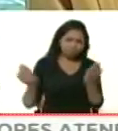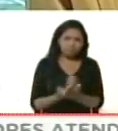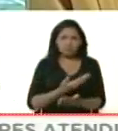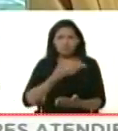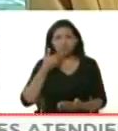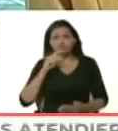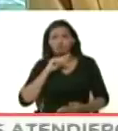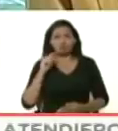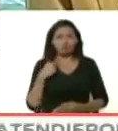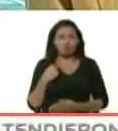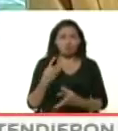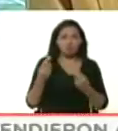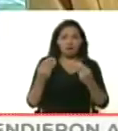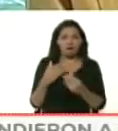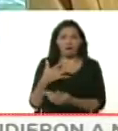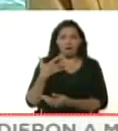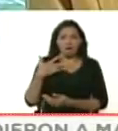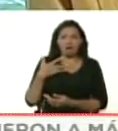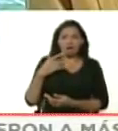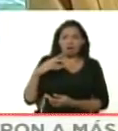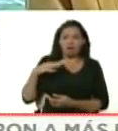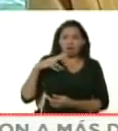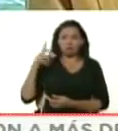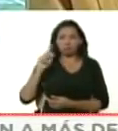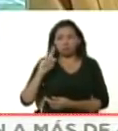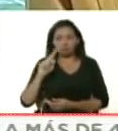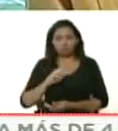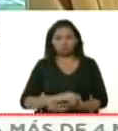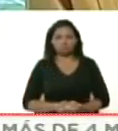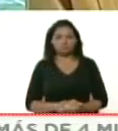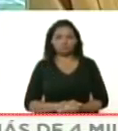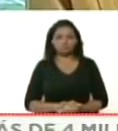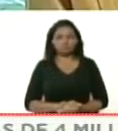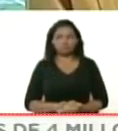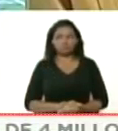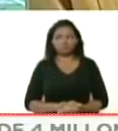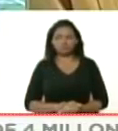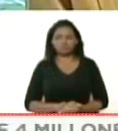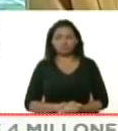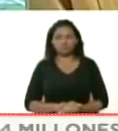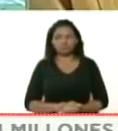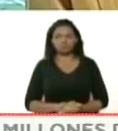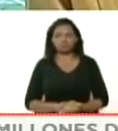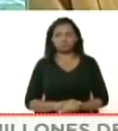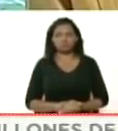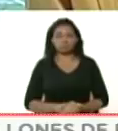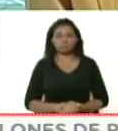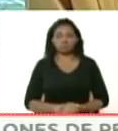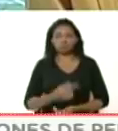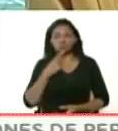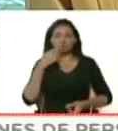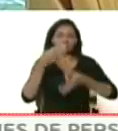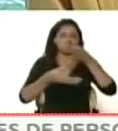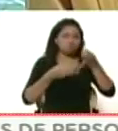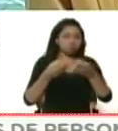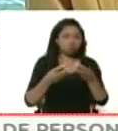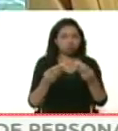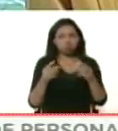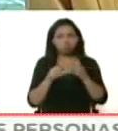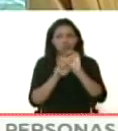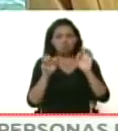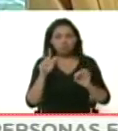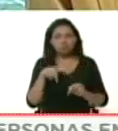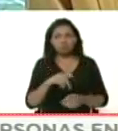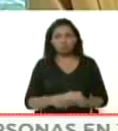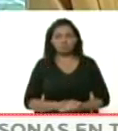estamos exagerando. Salga, salga para afuera, vaya para afuera. ¿Ah? Yo he hablado con mucha de esta gente